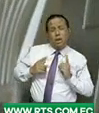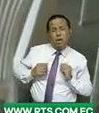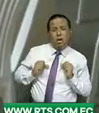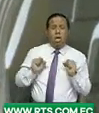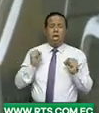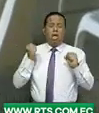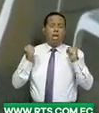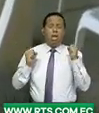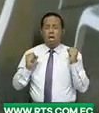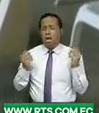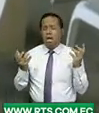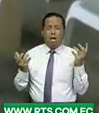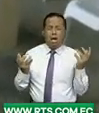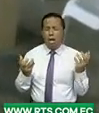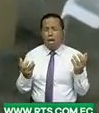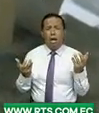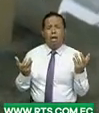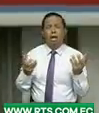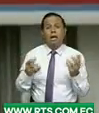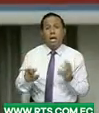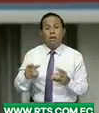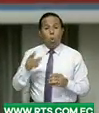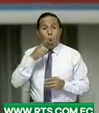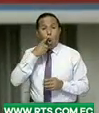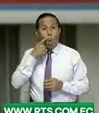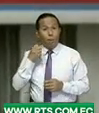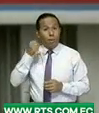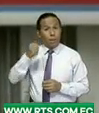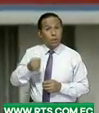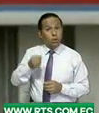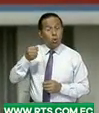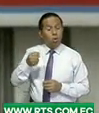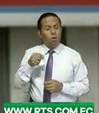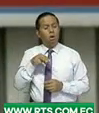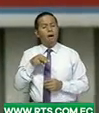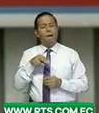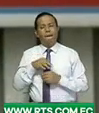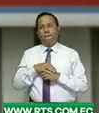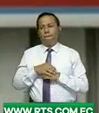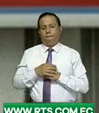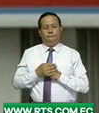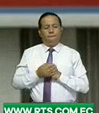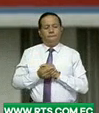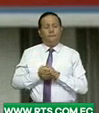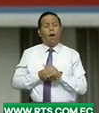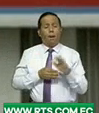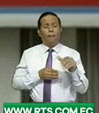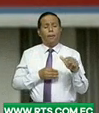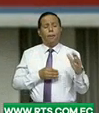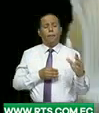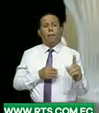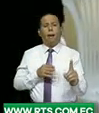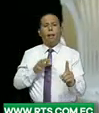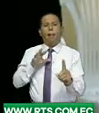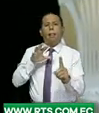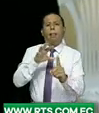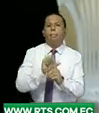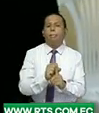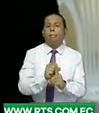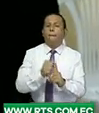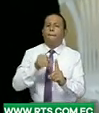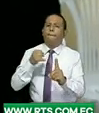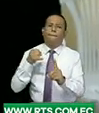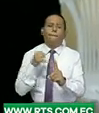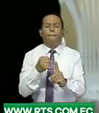y la esperanza de vencer la dolencia habría sido aprovechada por el líder religioso para satisfacer sus bajos instintos y